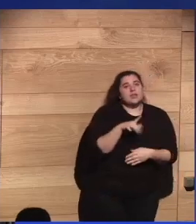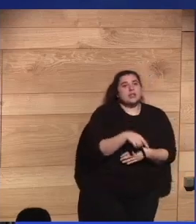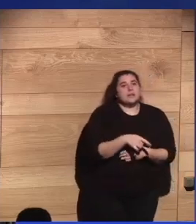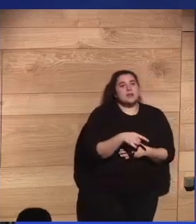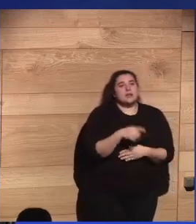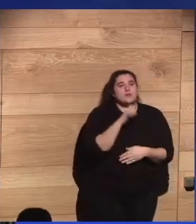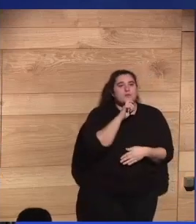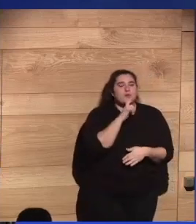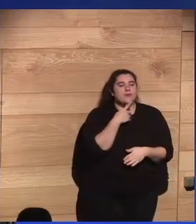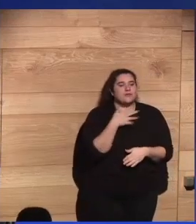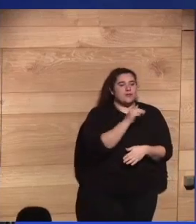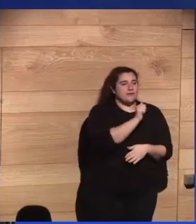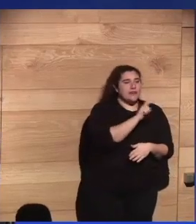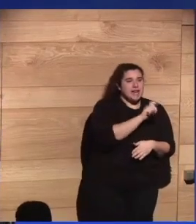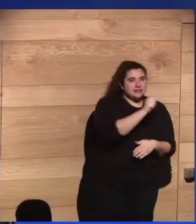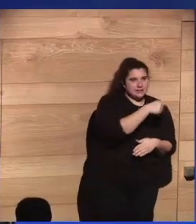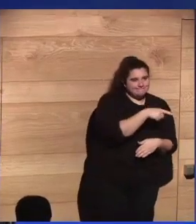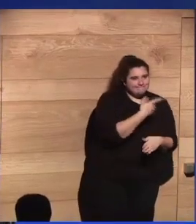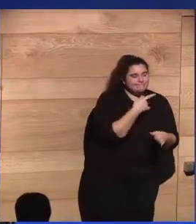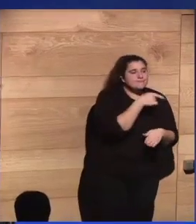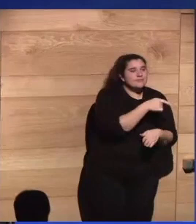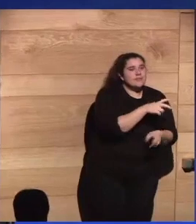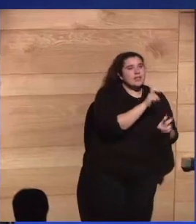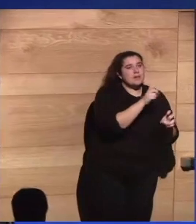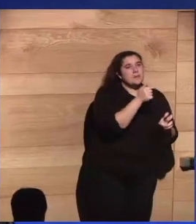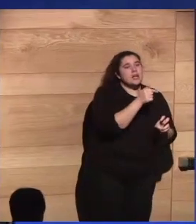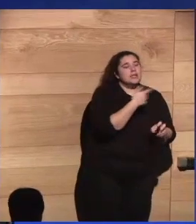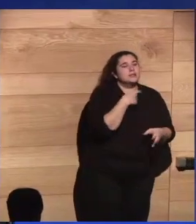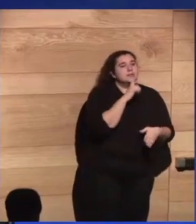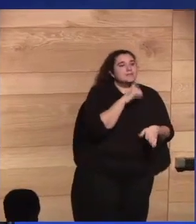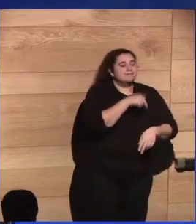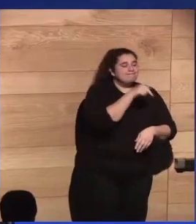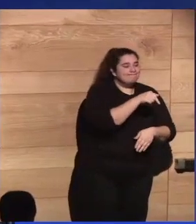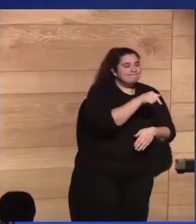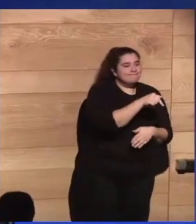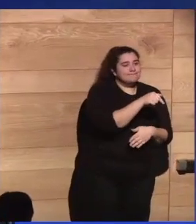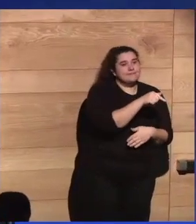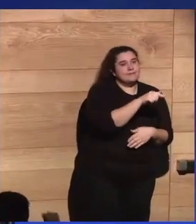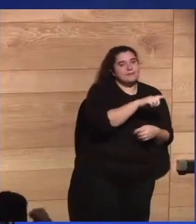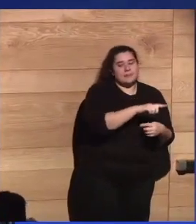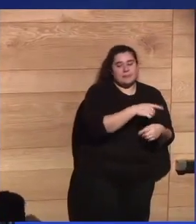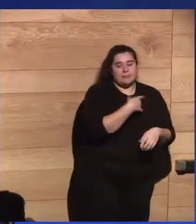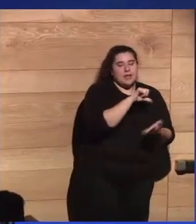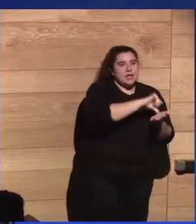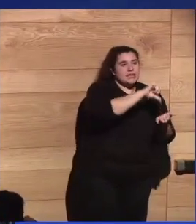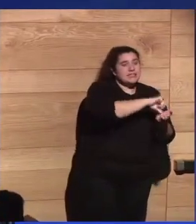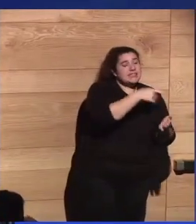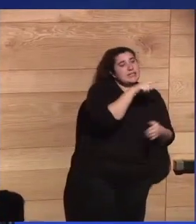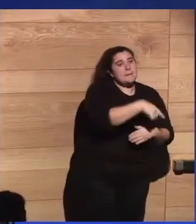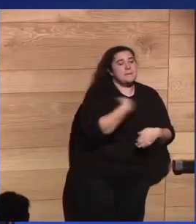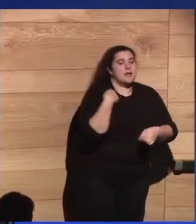paradojalmente Falla iba más hacia lo cosmopolita, pero era la música más de raíz también